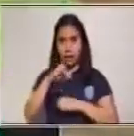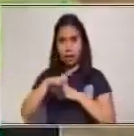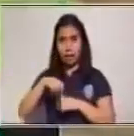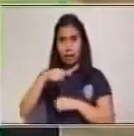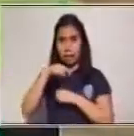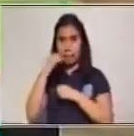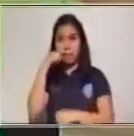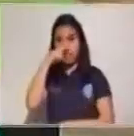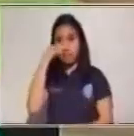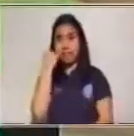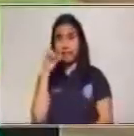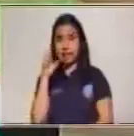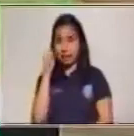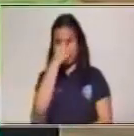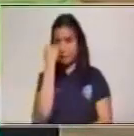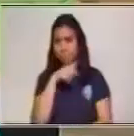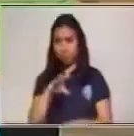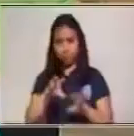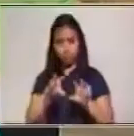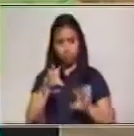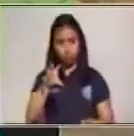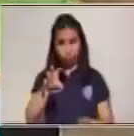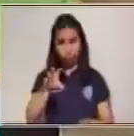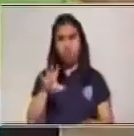están los cocodrilos,